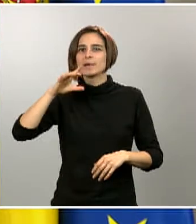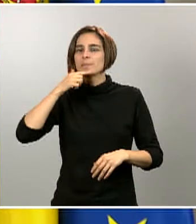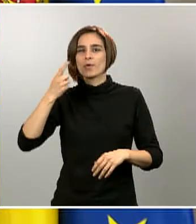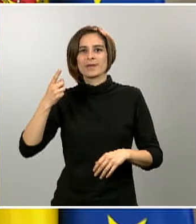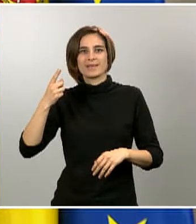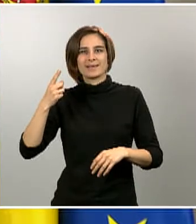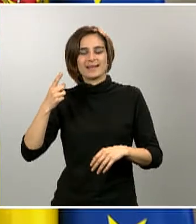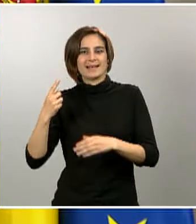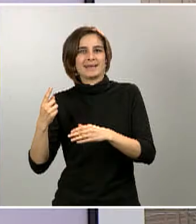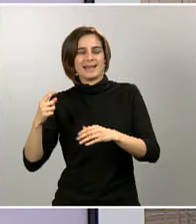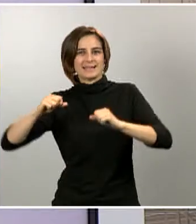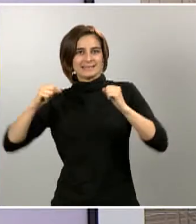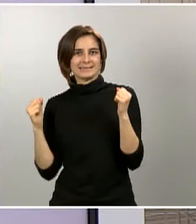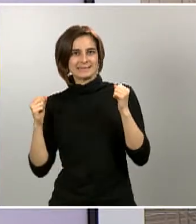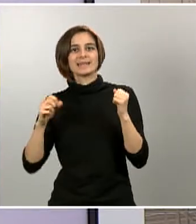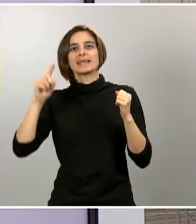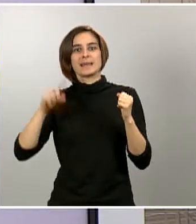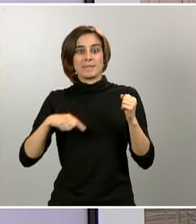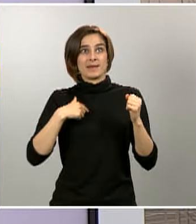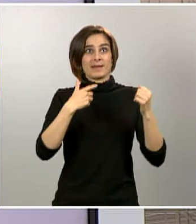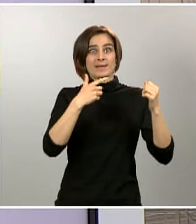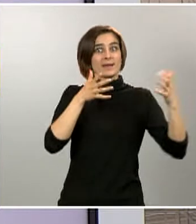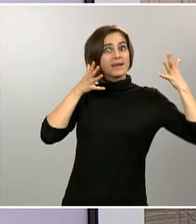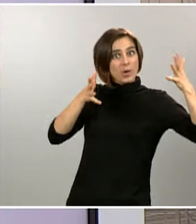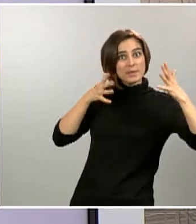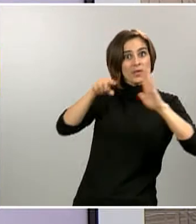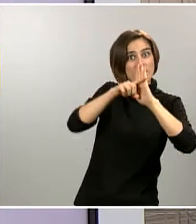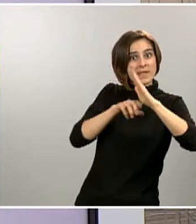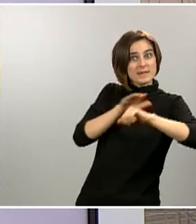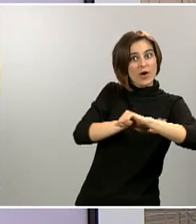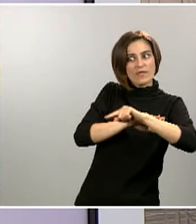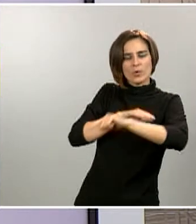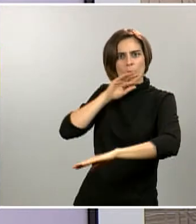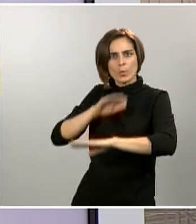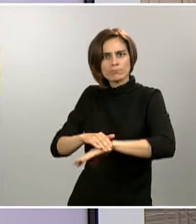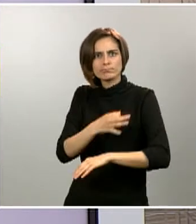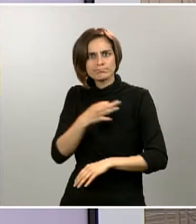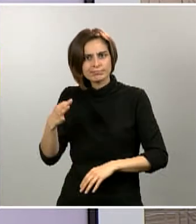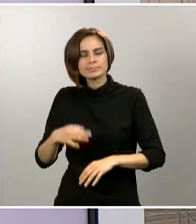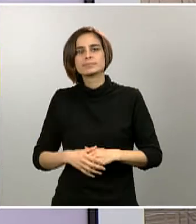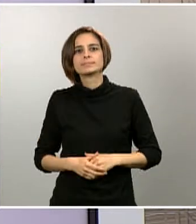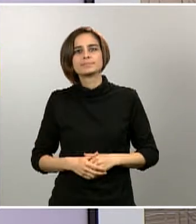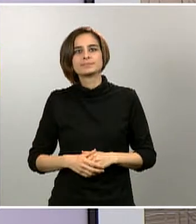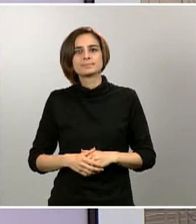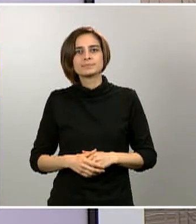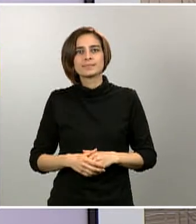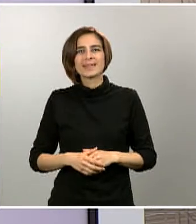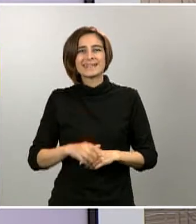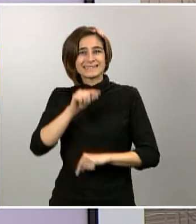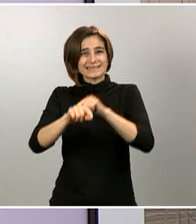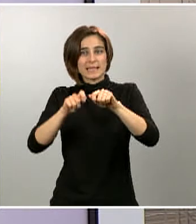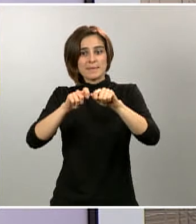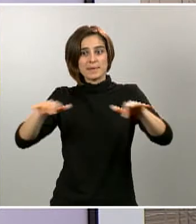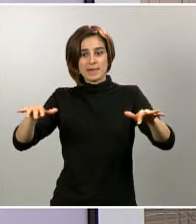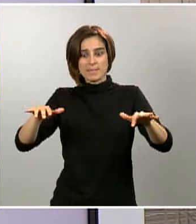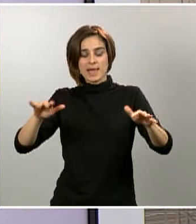medidas adoptadas por el Gobierno. Bueno, observamos en Melilla una tendencia en cuanto a la evolución de la epidemia en los términos en que me he expresado para el conjunto de